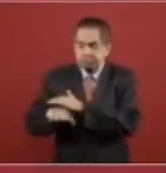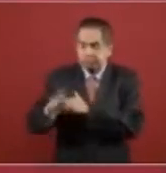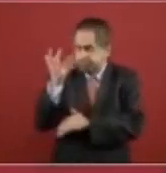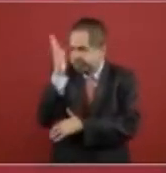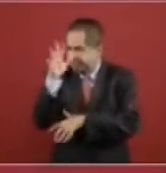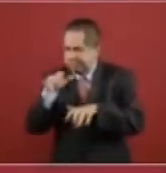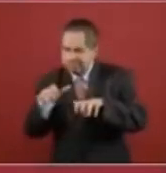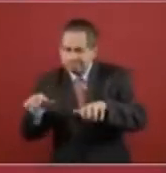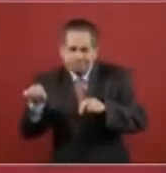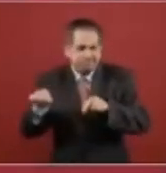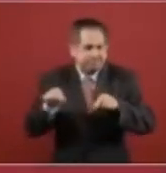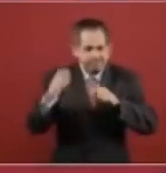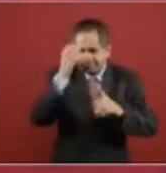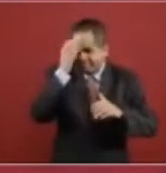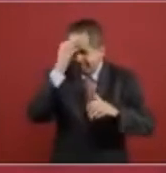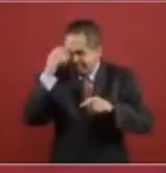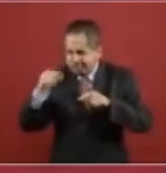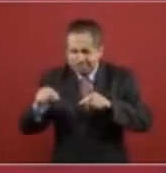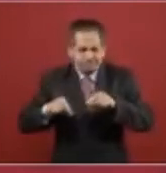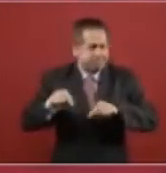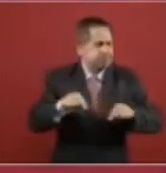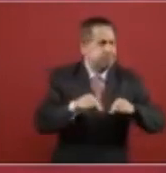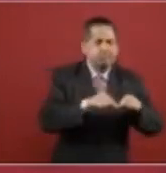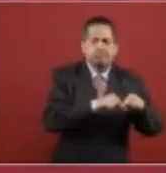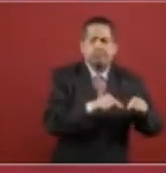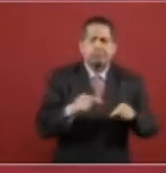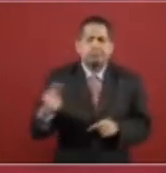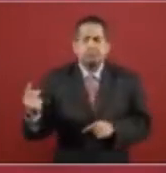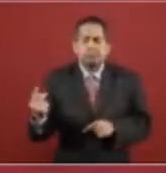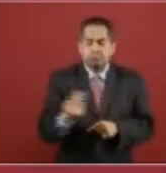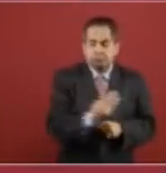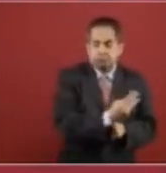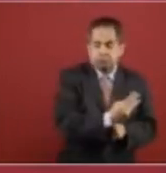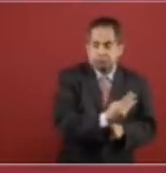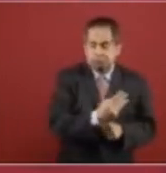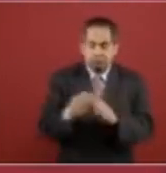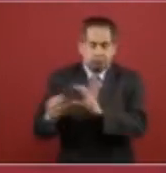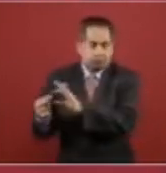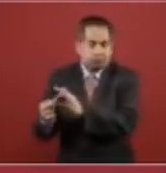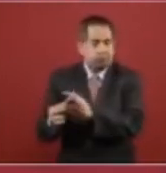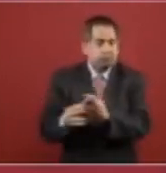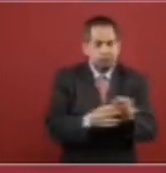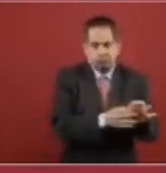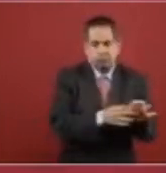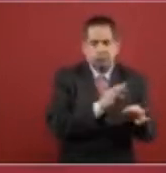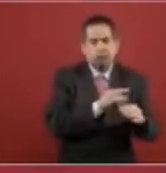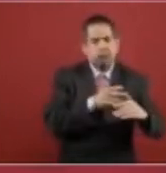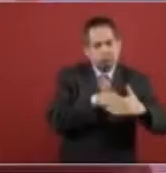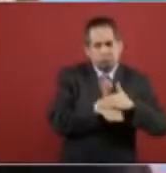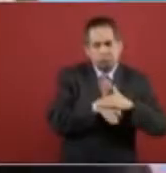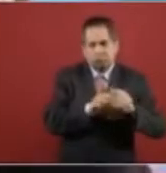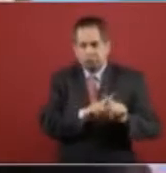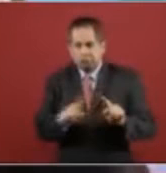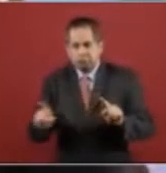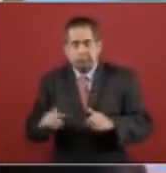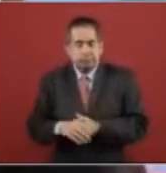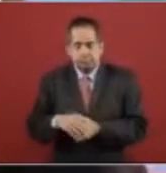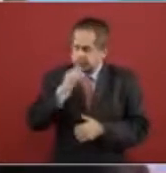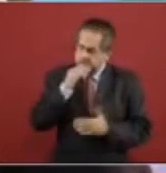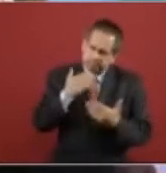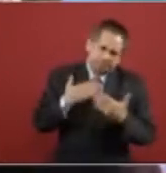pueda tener la interconectividad entre las cuatro secciones es un honor también que gabriel